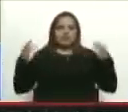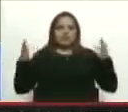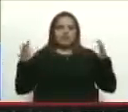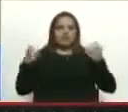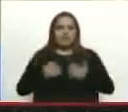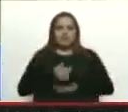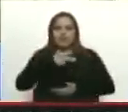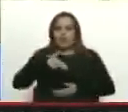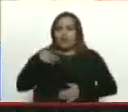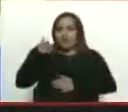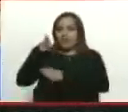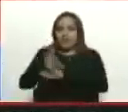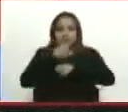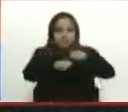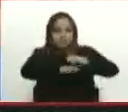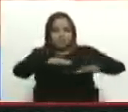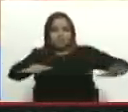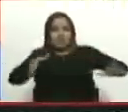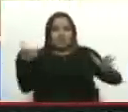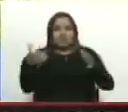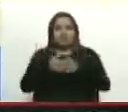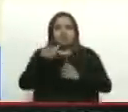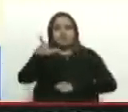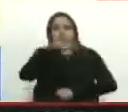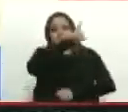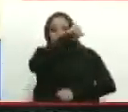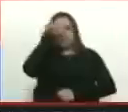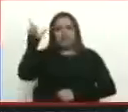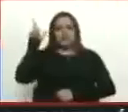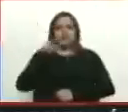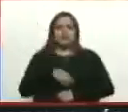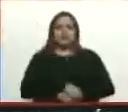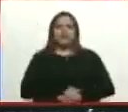Vamos al despliegue del Partido Socialista Unido de Venezuela.